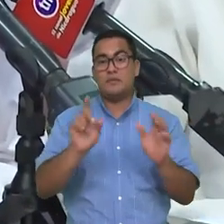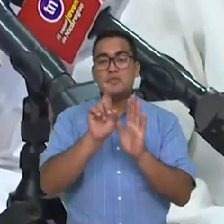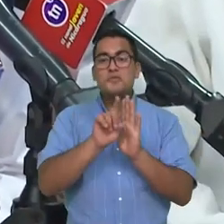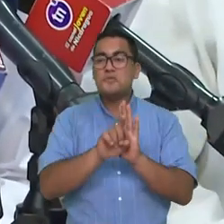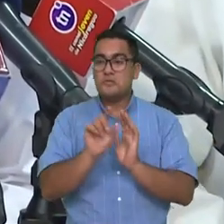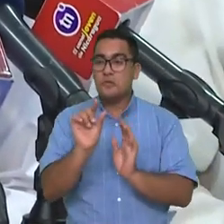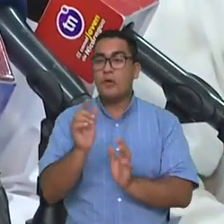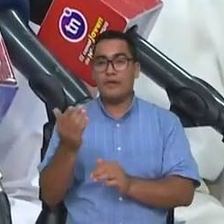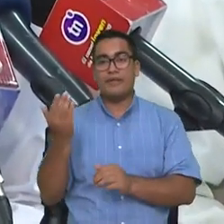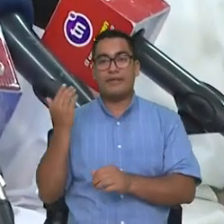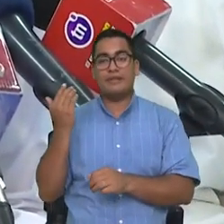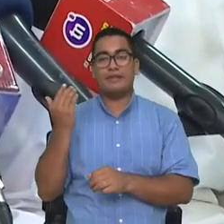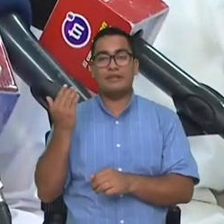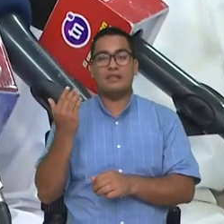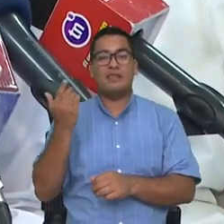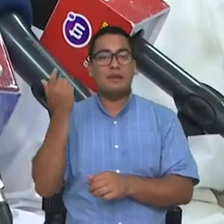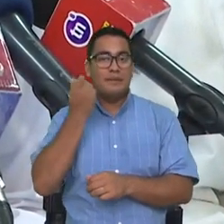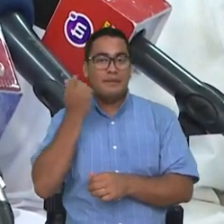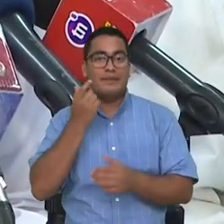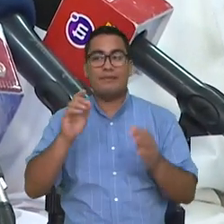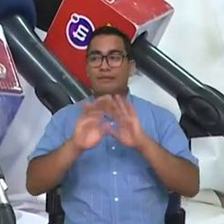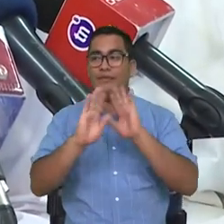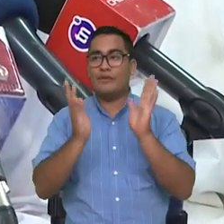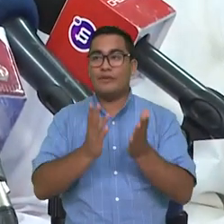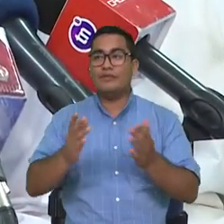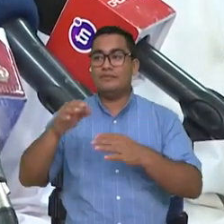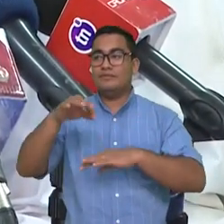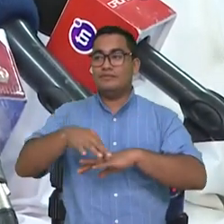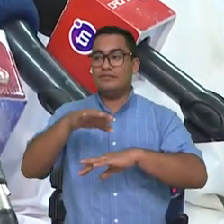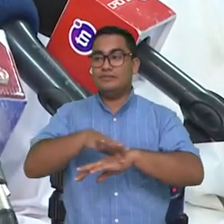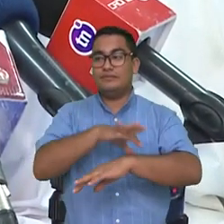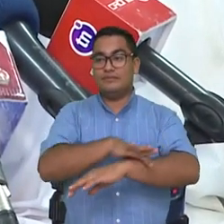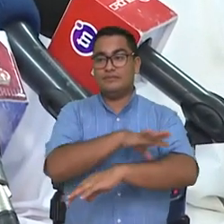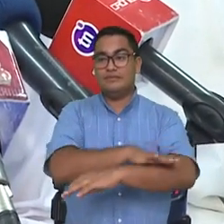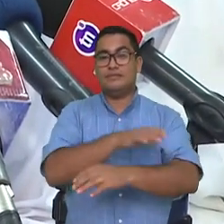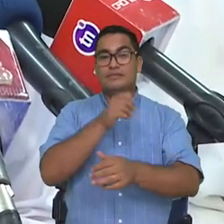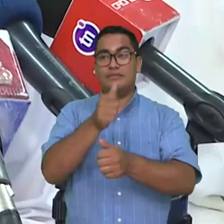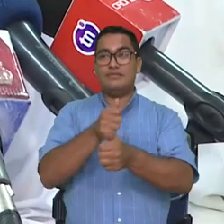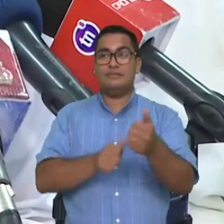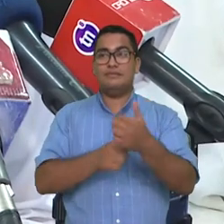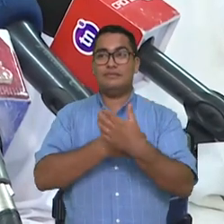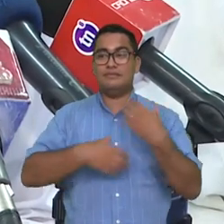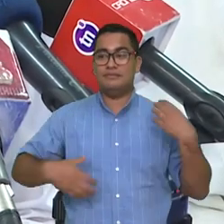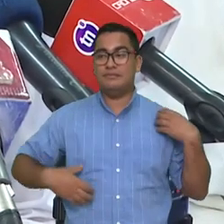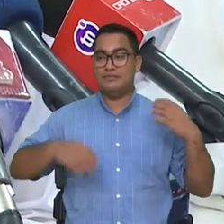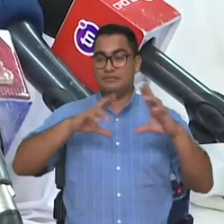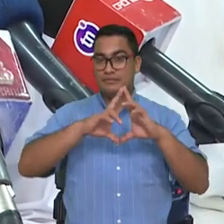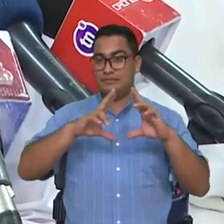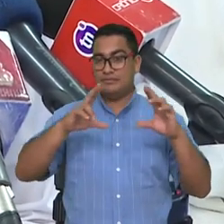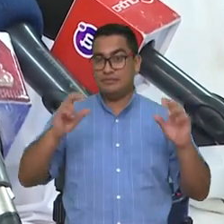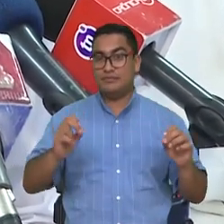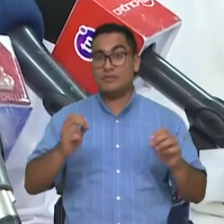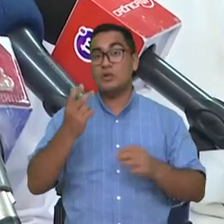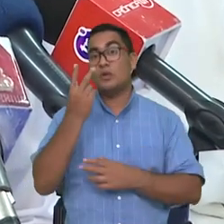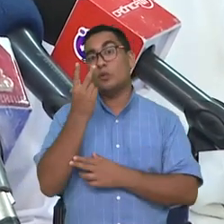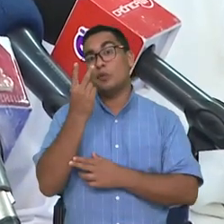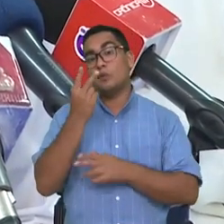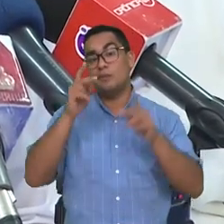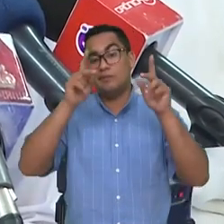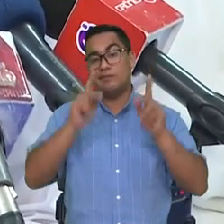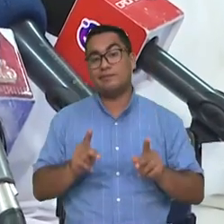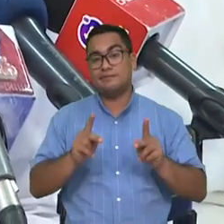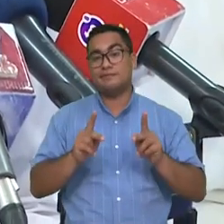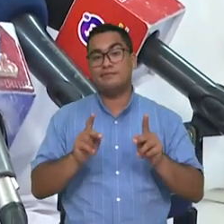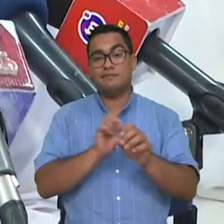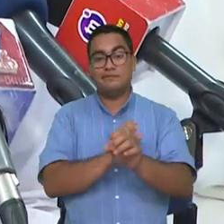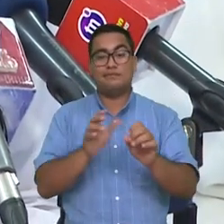minutos escuchamos a la compañera Rosario, vicepresidenta de la República, que anunciaba el segundo caso